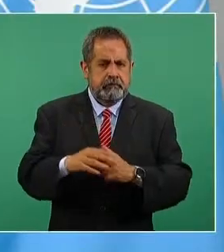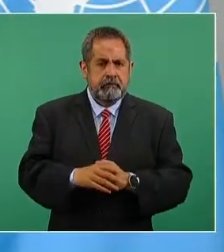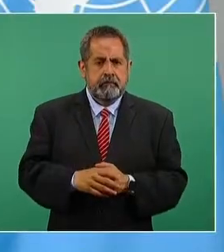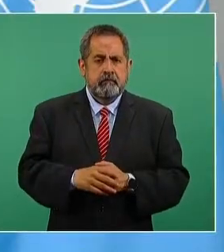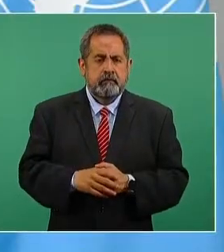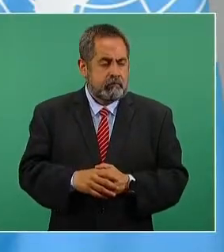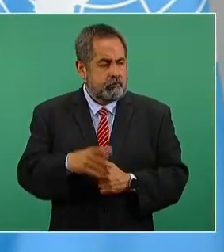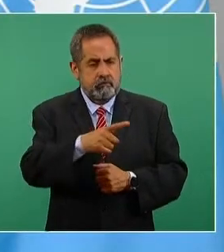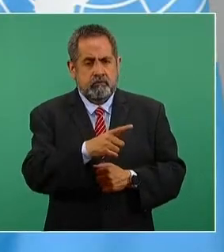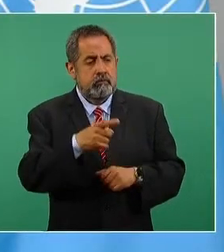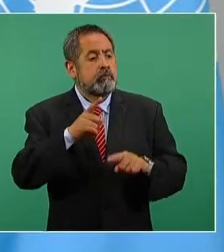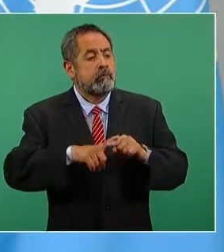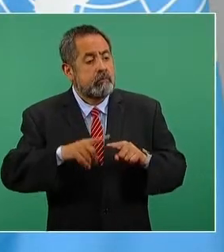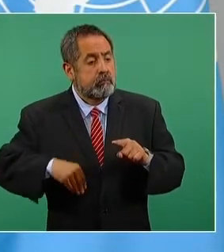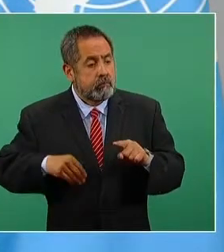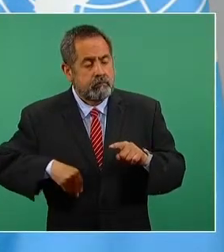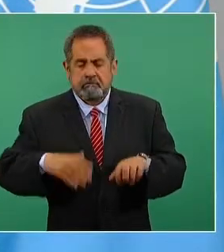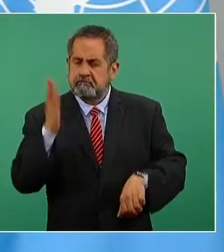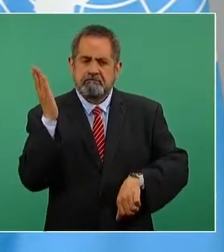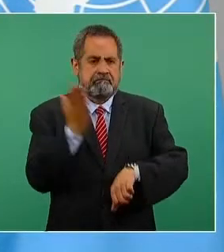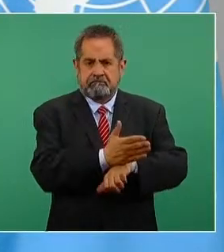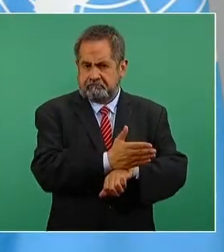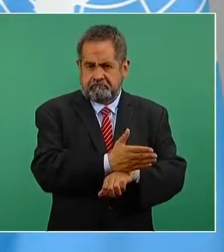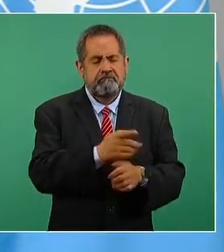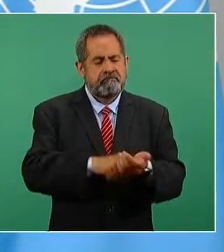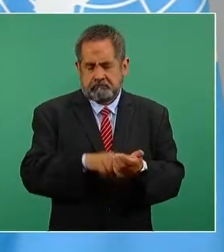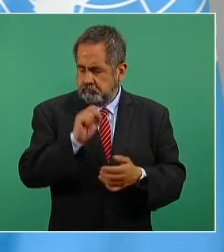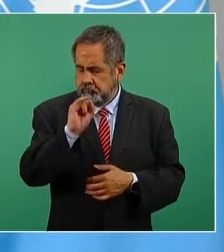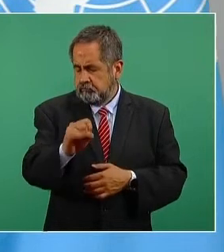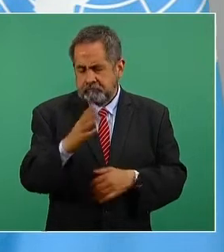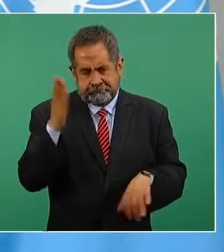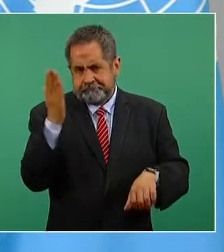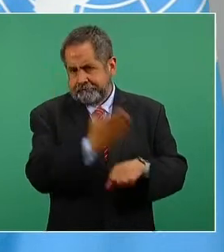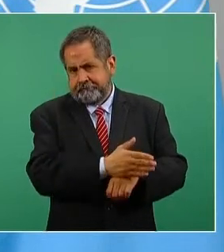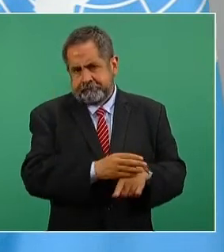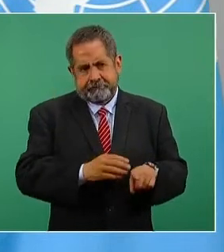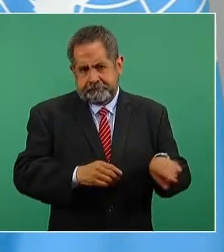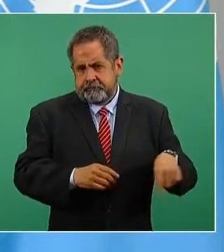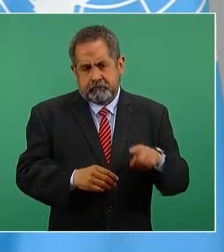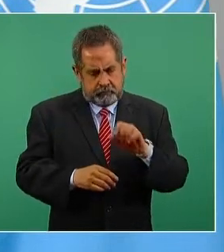ser castigados los responsables de este crimen